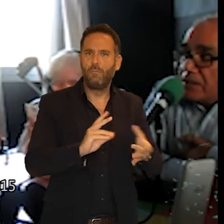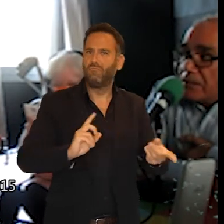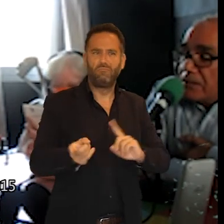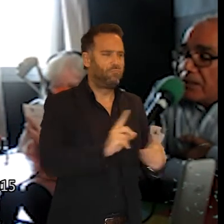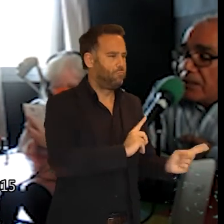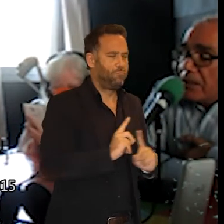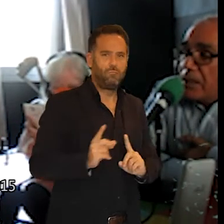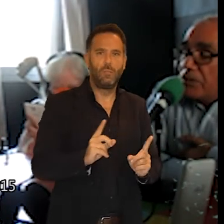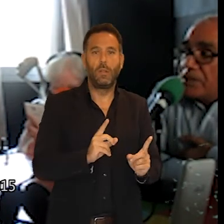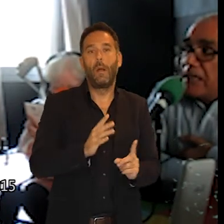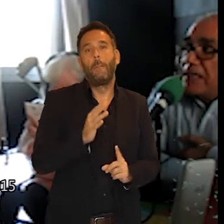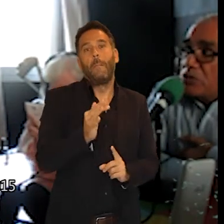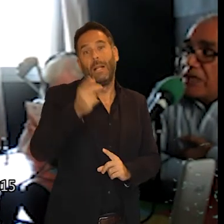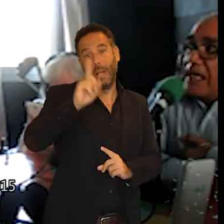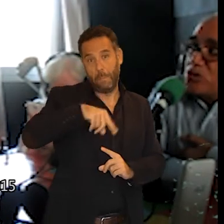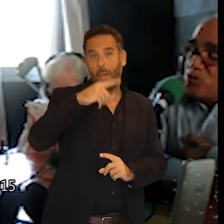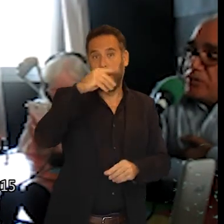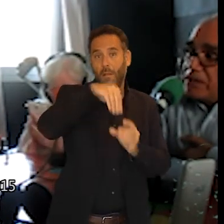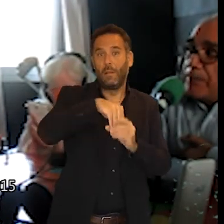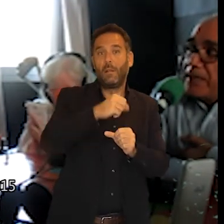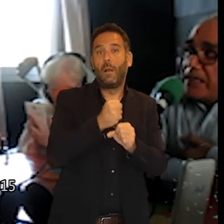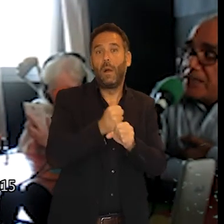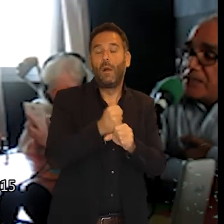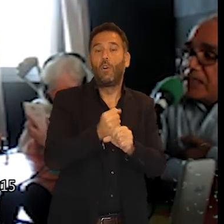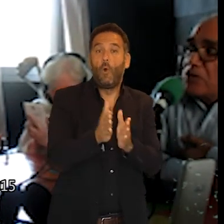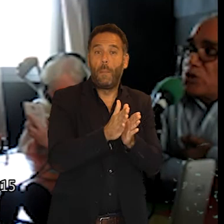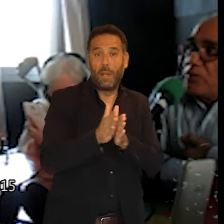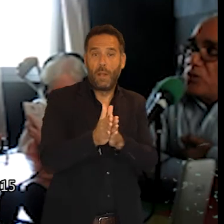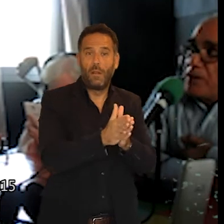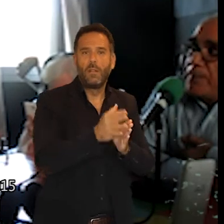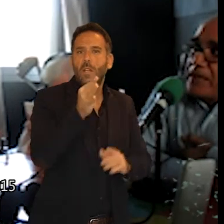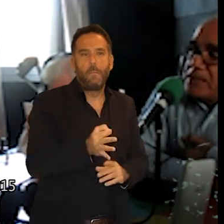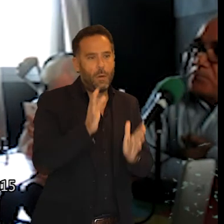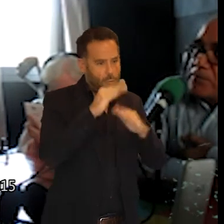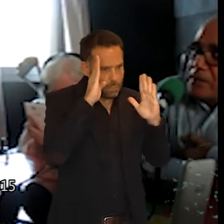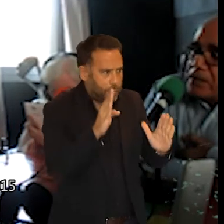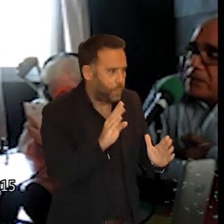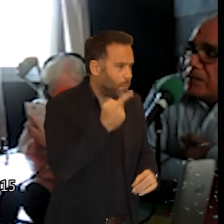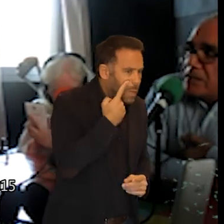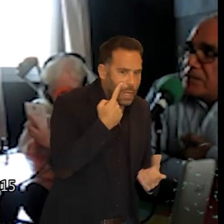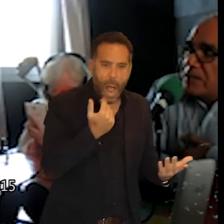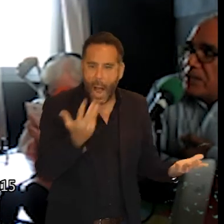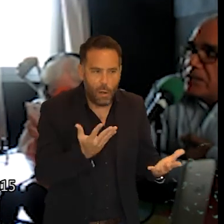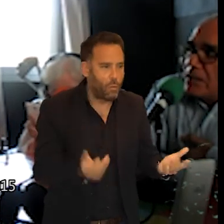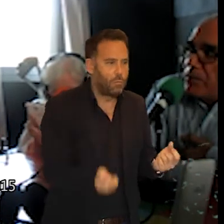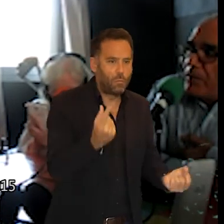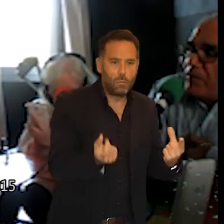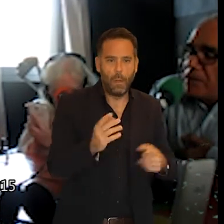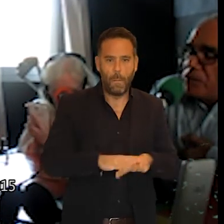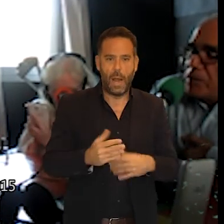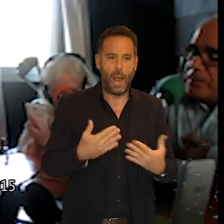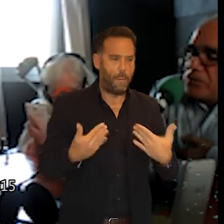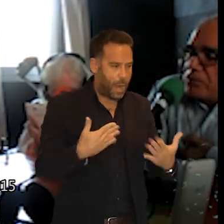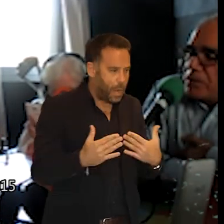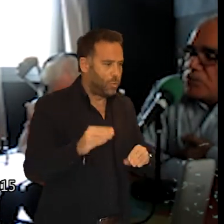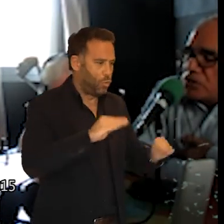también trabajamos lógicamente de las compañeras, estamos siempre pendientes de cualquier cosa que surja para poderlo hablar,